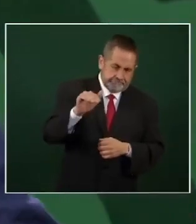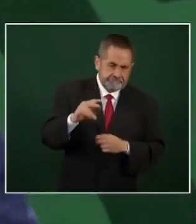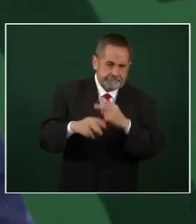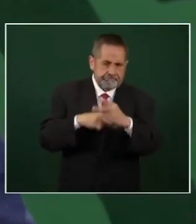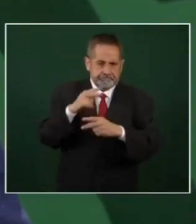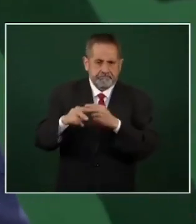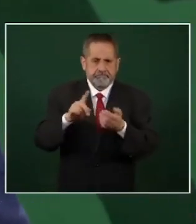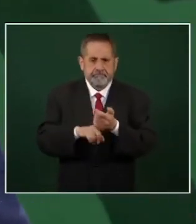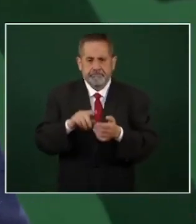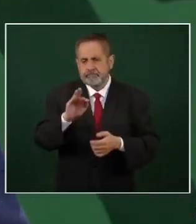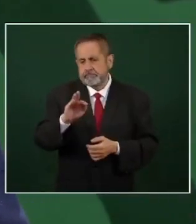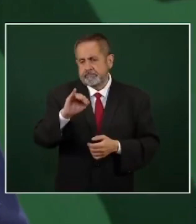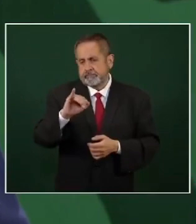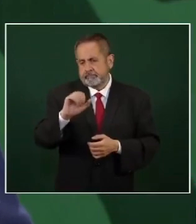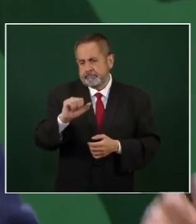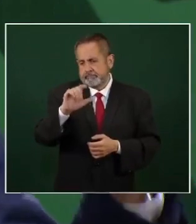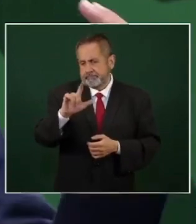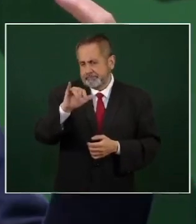a la fiscalía,